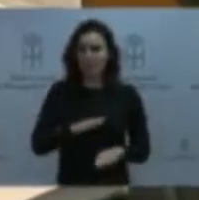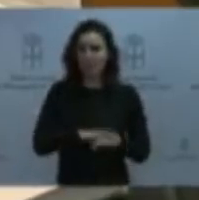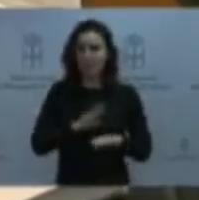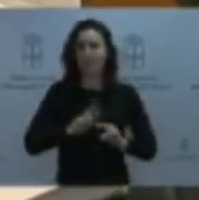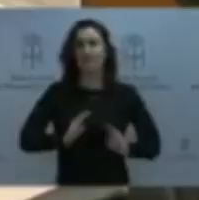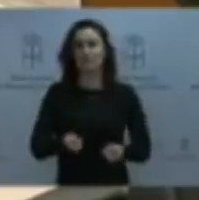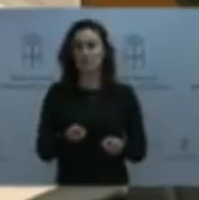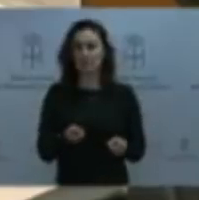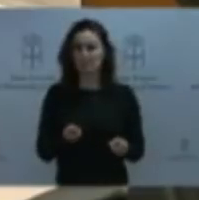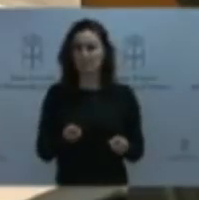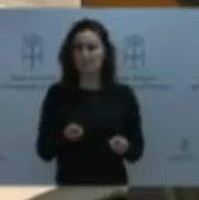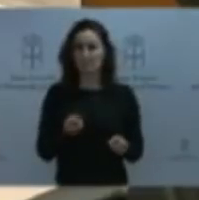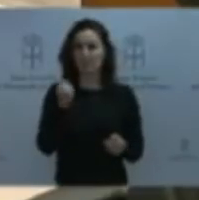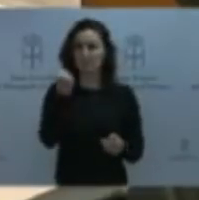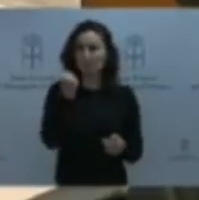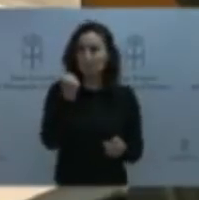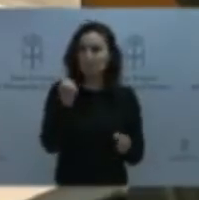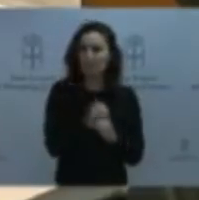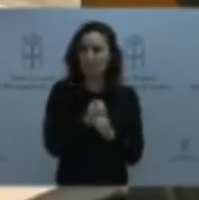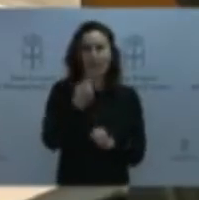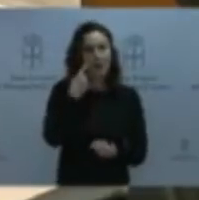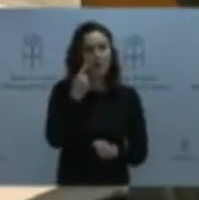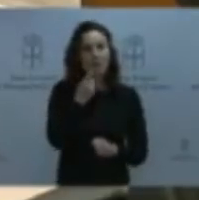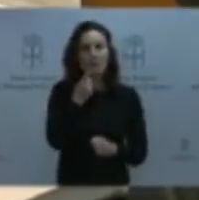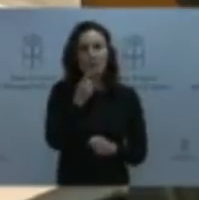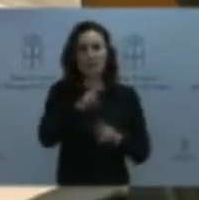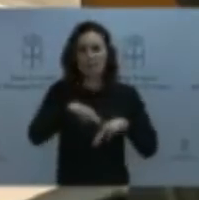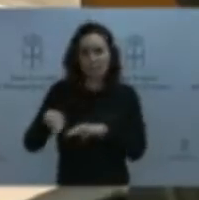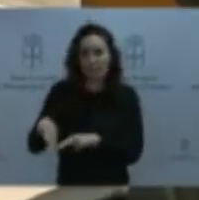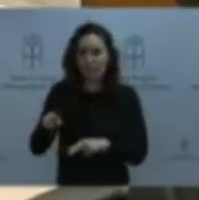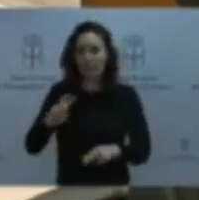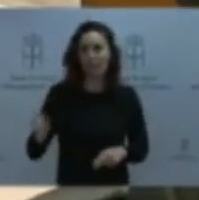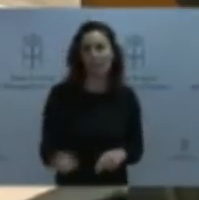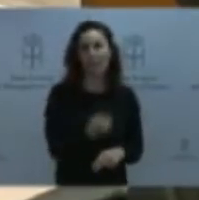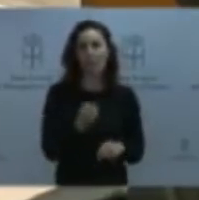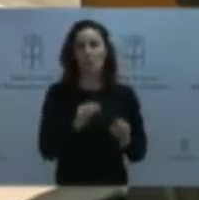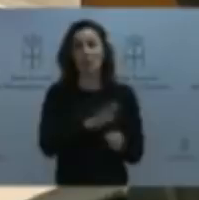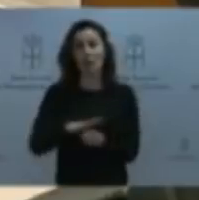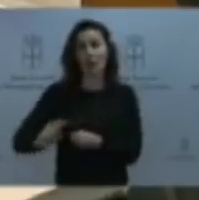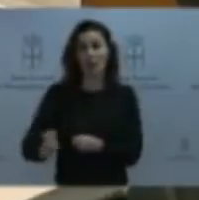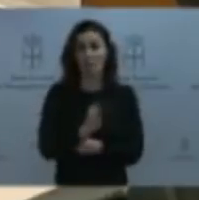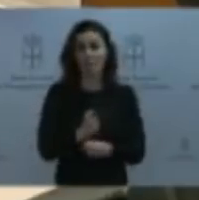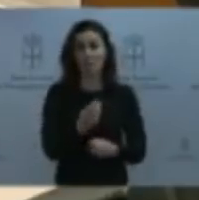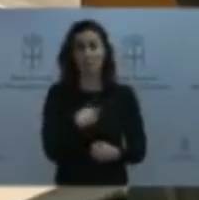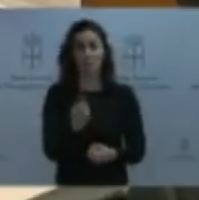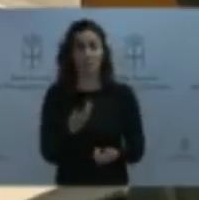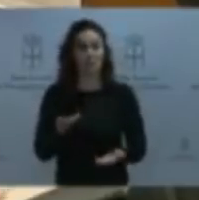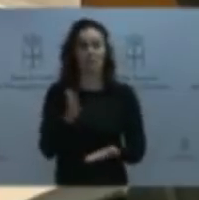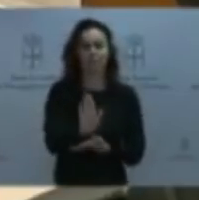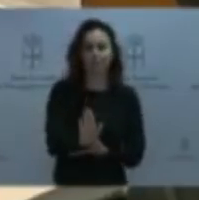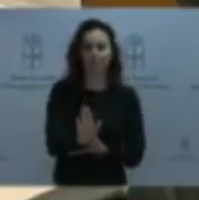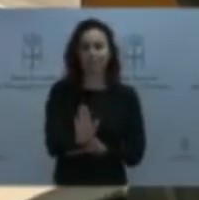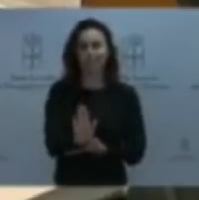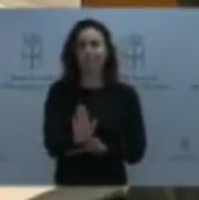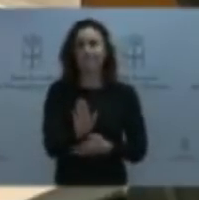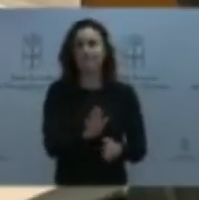de la inspección, etcétera, etcétera, en determinados ámbitos, y hemos mostrado abiertamente nuestra oposición a la regulación en esta